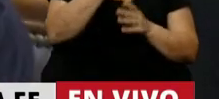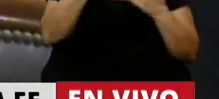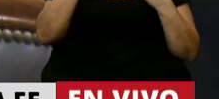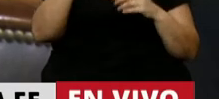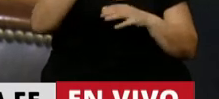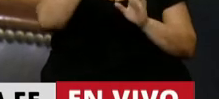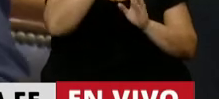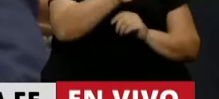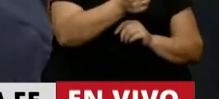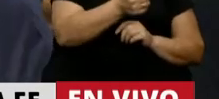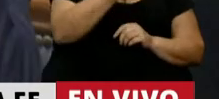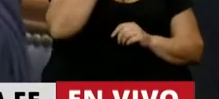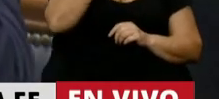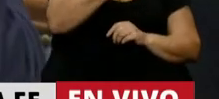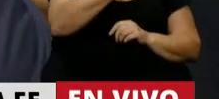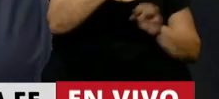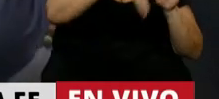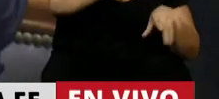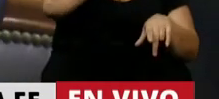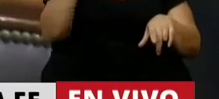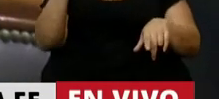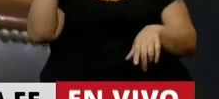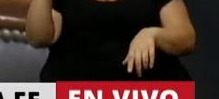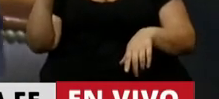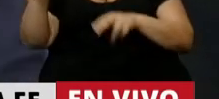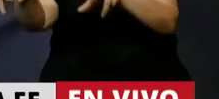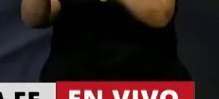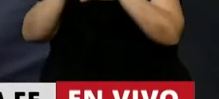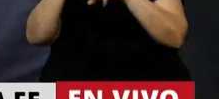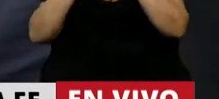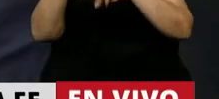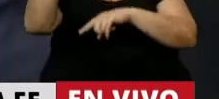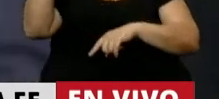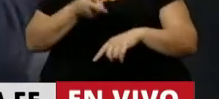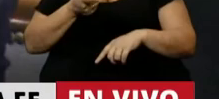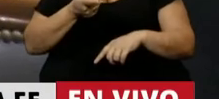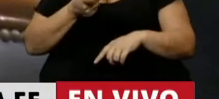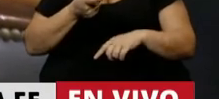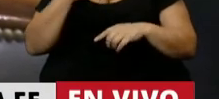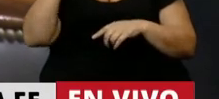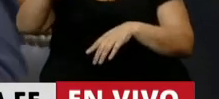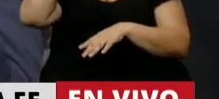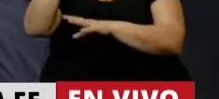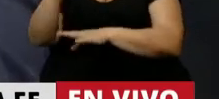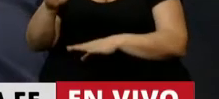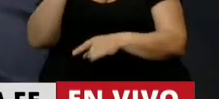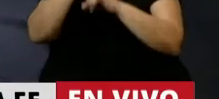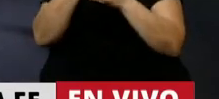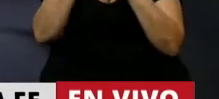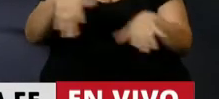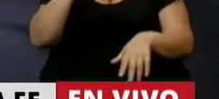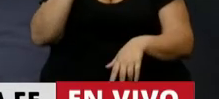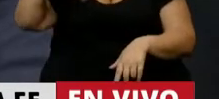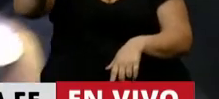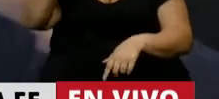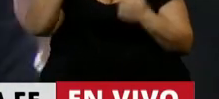la variante A. Si la variante A es superior a la variante B, la recaudación más el 3%, corre la variante B. Siempre van a perder los